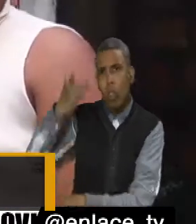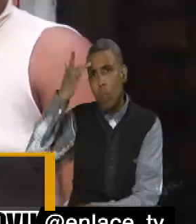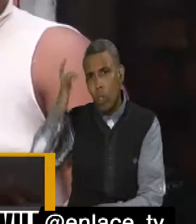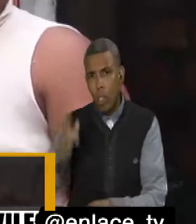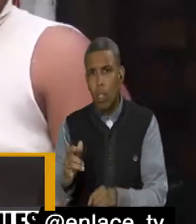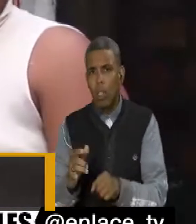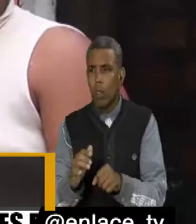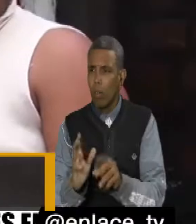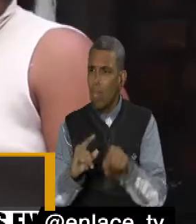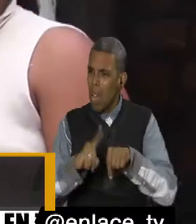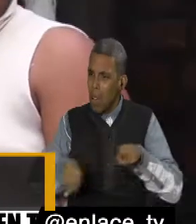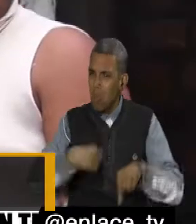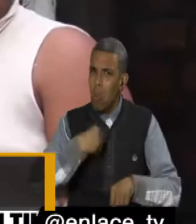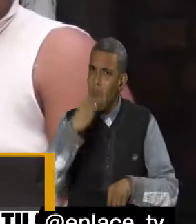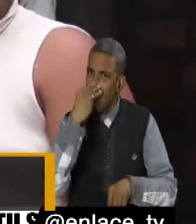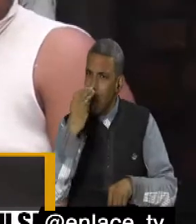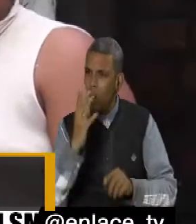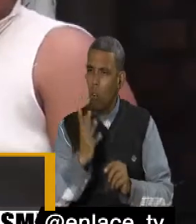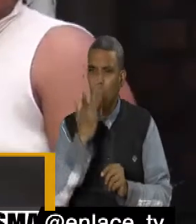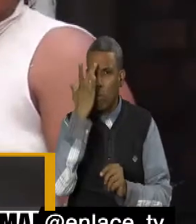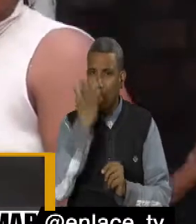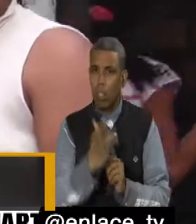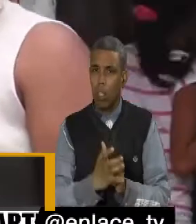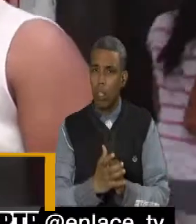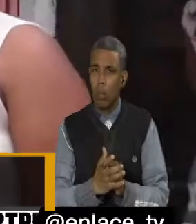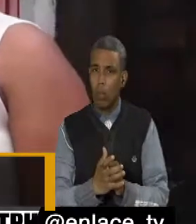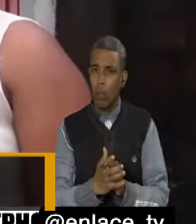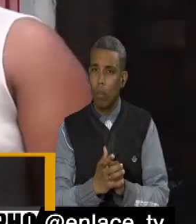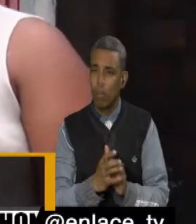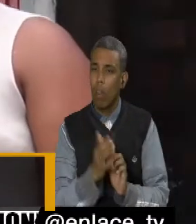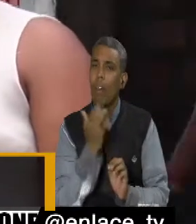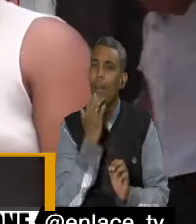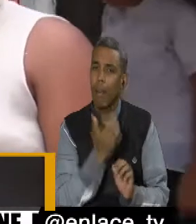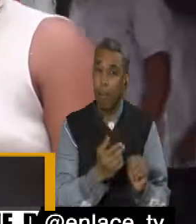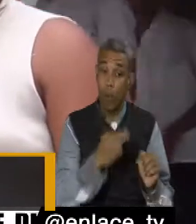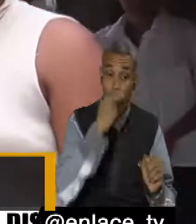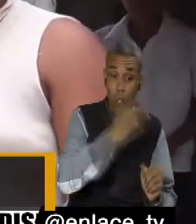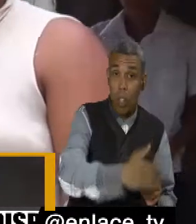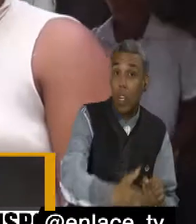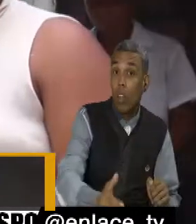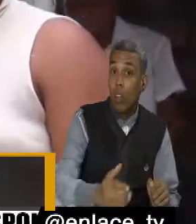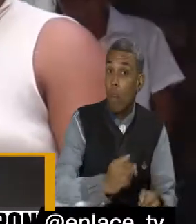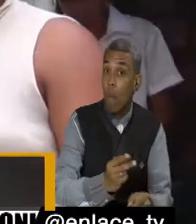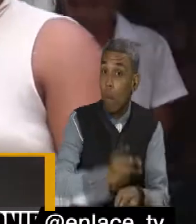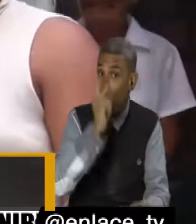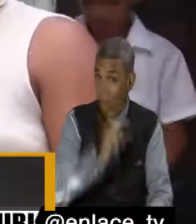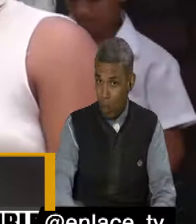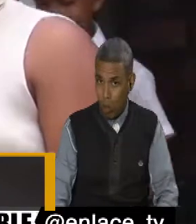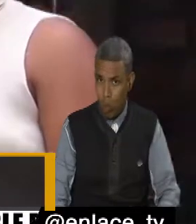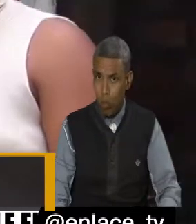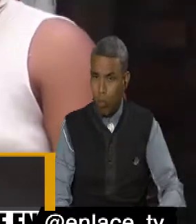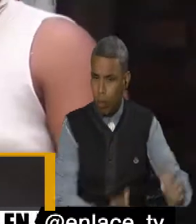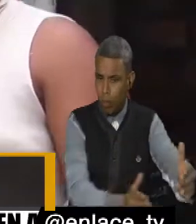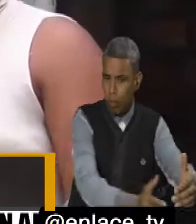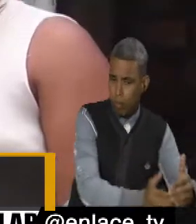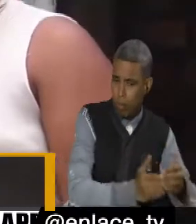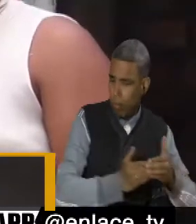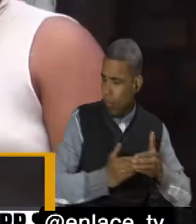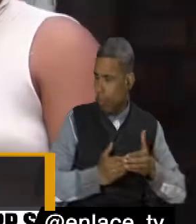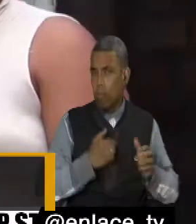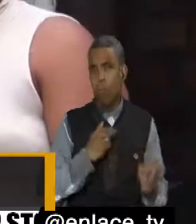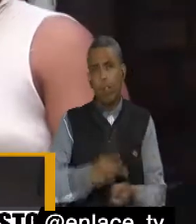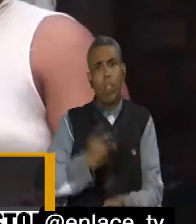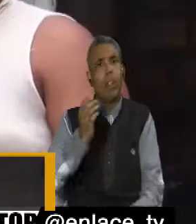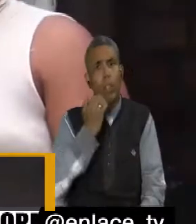niños. Acá en este barrio hay demasiados niños, como dice la vecina, pueden coger una salchicha, un dulce y salen afectados son nuestros